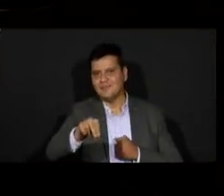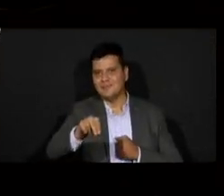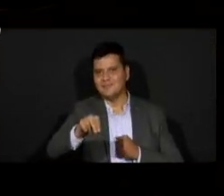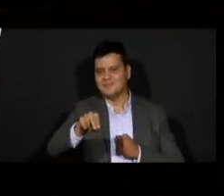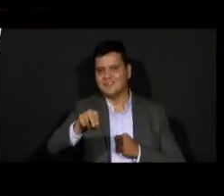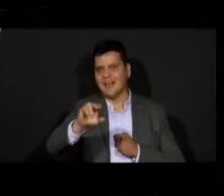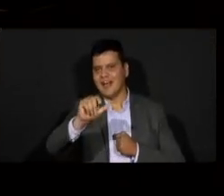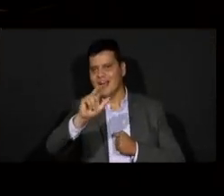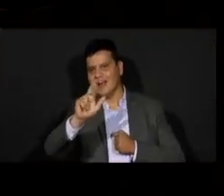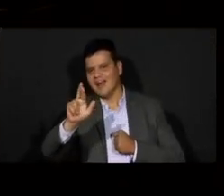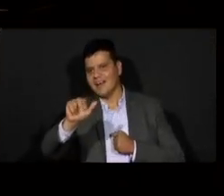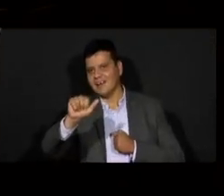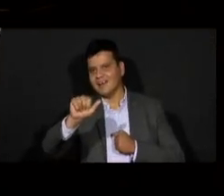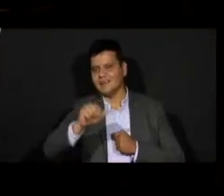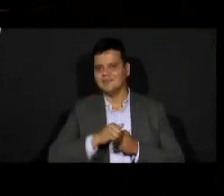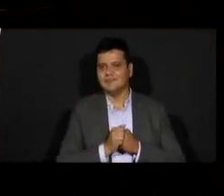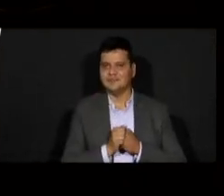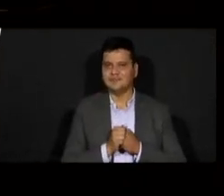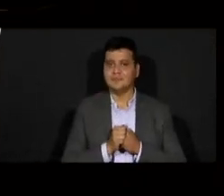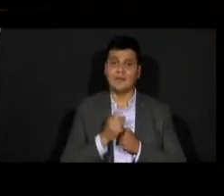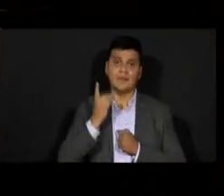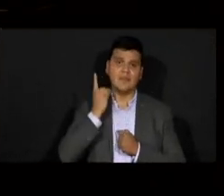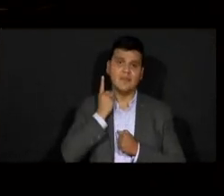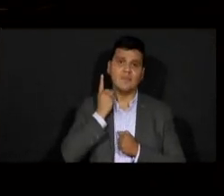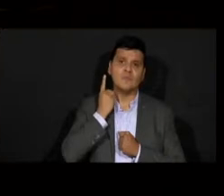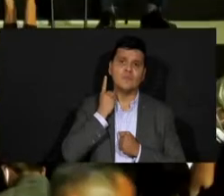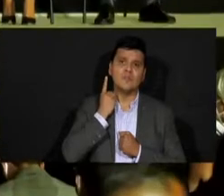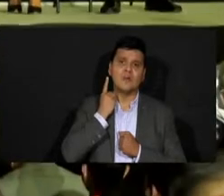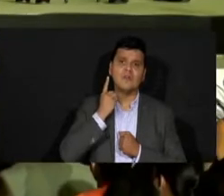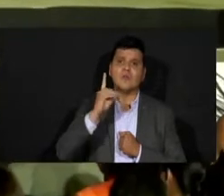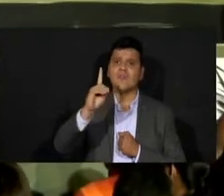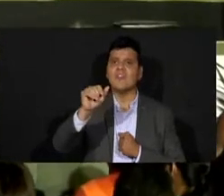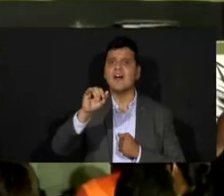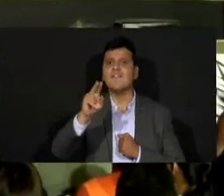Diputado David Óscar Castrejón Rivas.